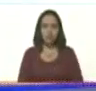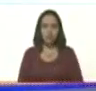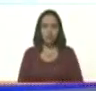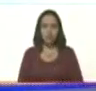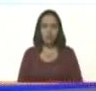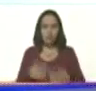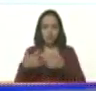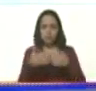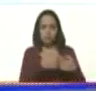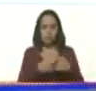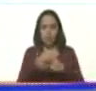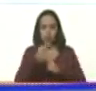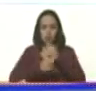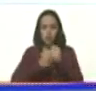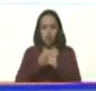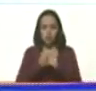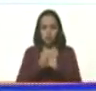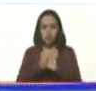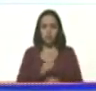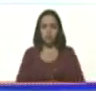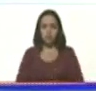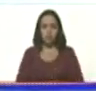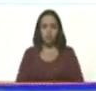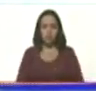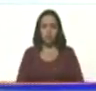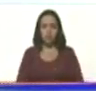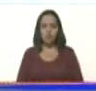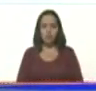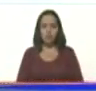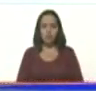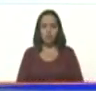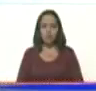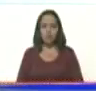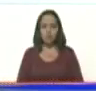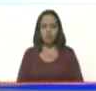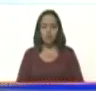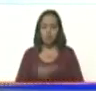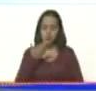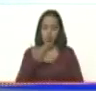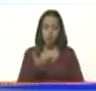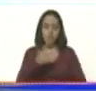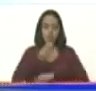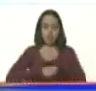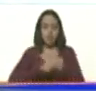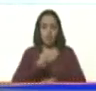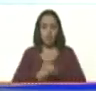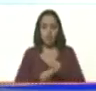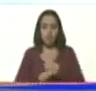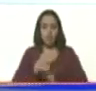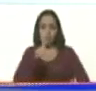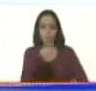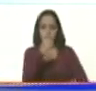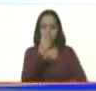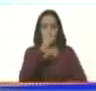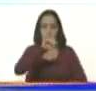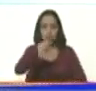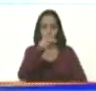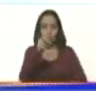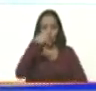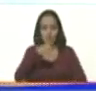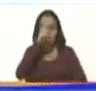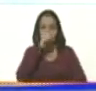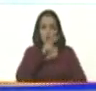guerra económica inducida, usted creó el 1 de junio de este